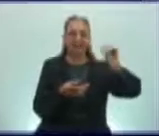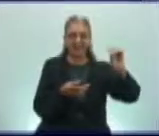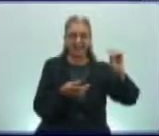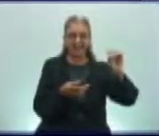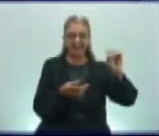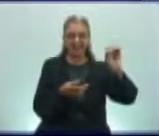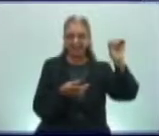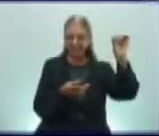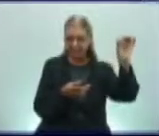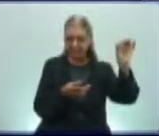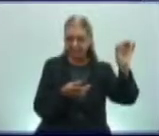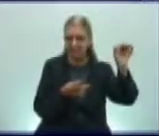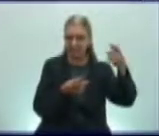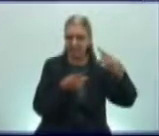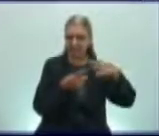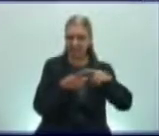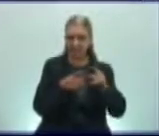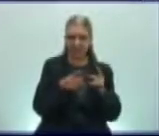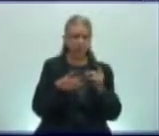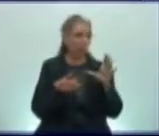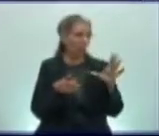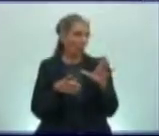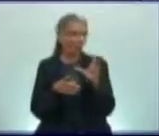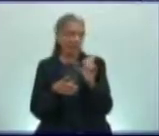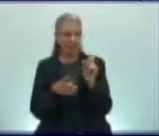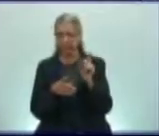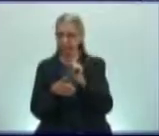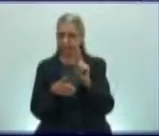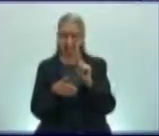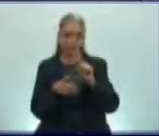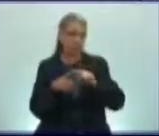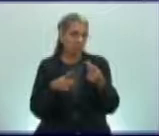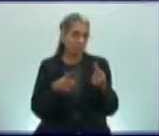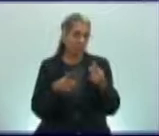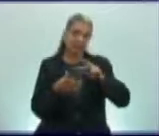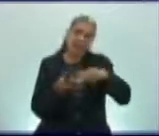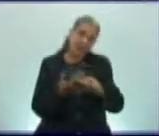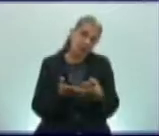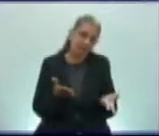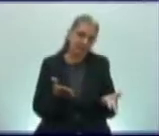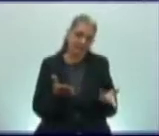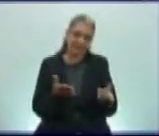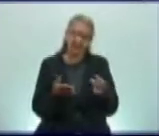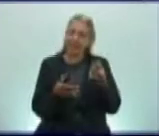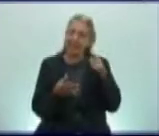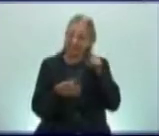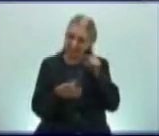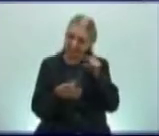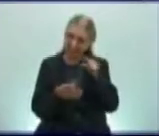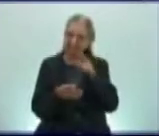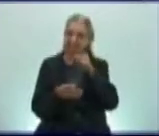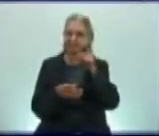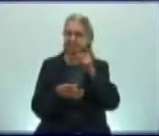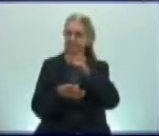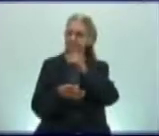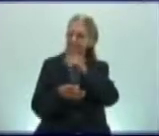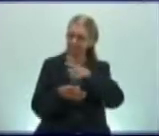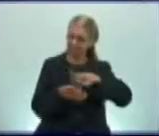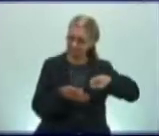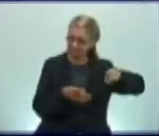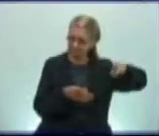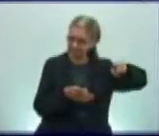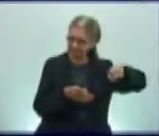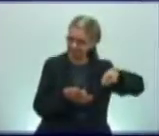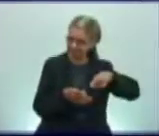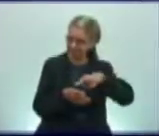completa. Y entonces teníamos un balanceo con un máximo de ángulo de